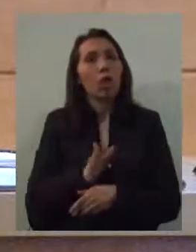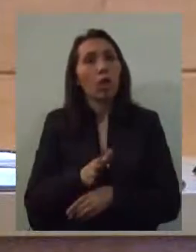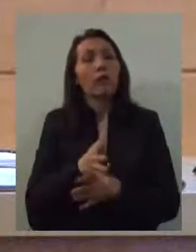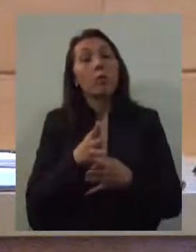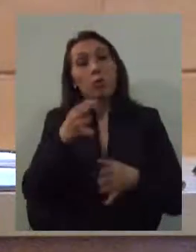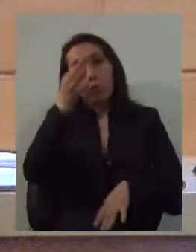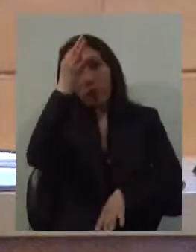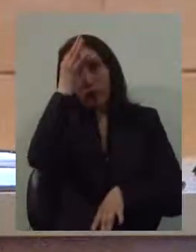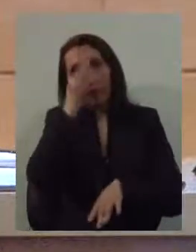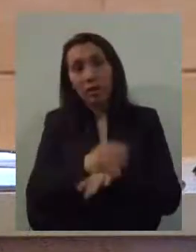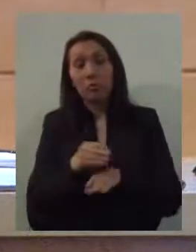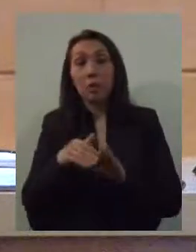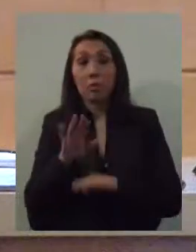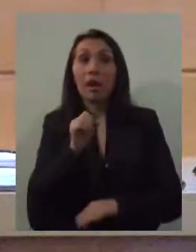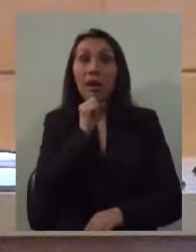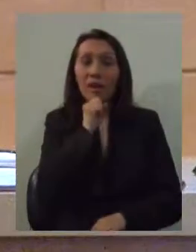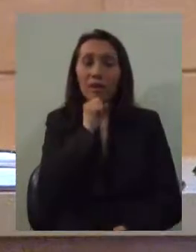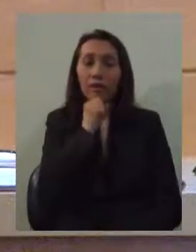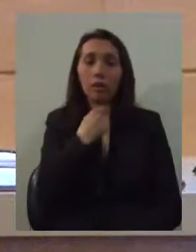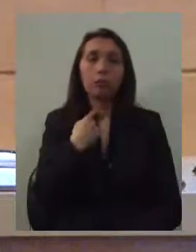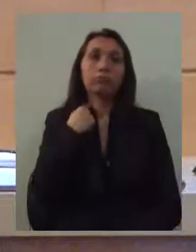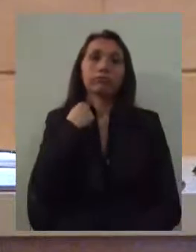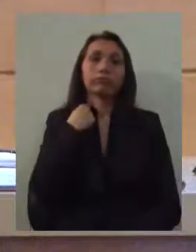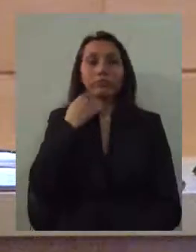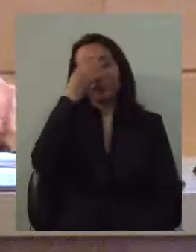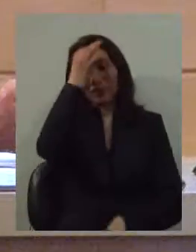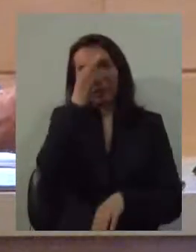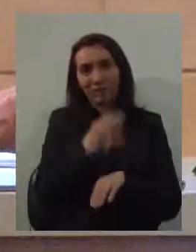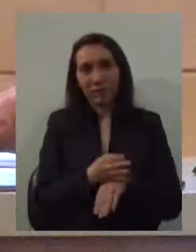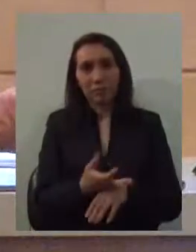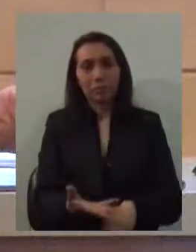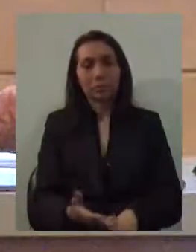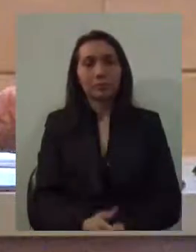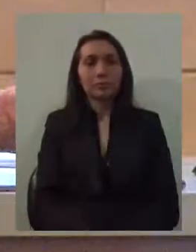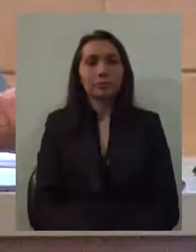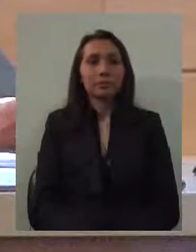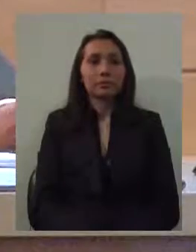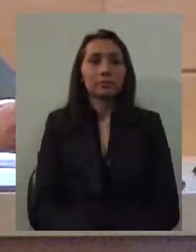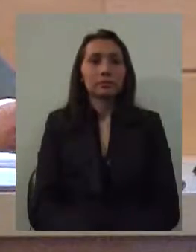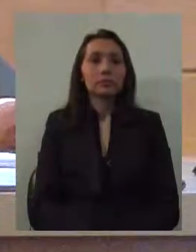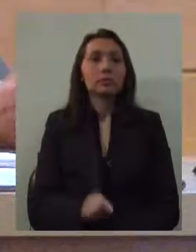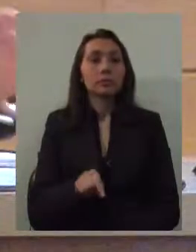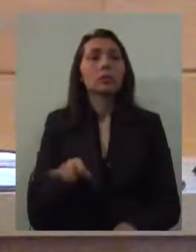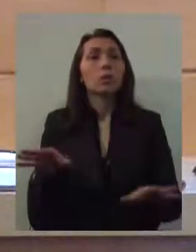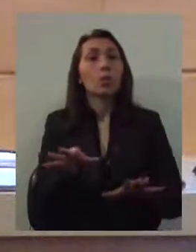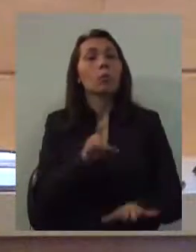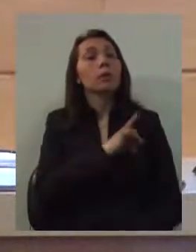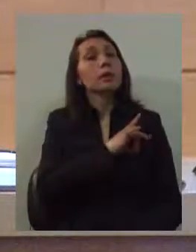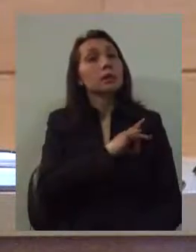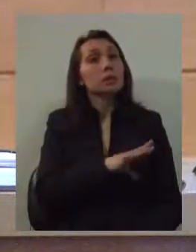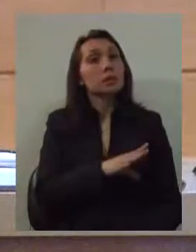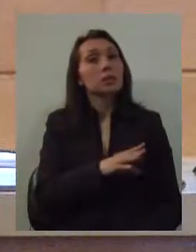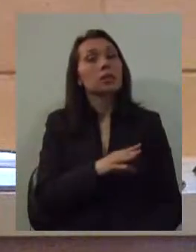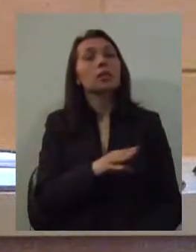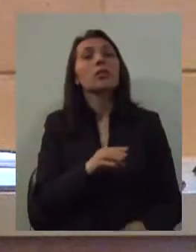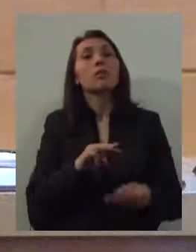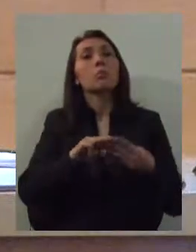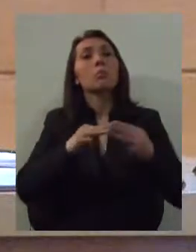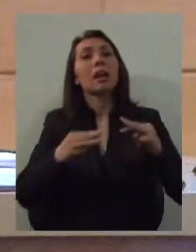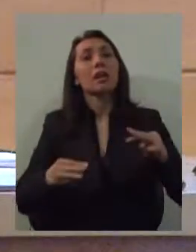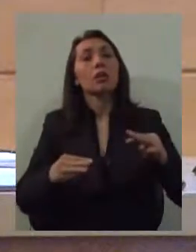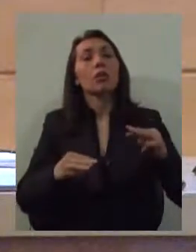varios, especialmente a los viejos, nos tiene a maltraer. Lo que se utiliza en Chile es un método de cascada.